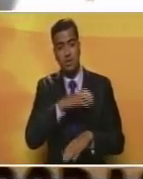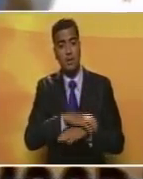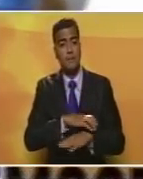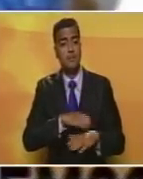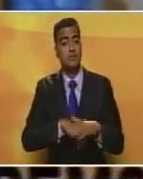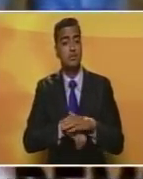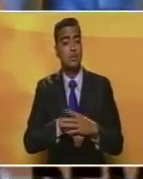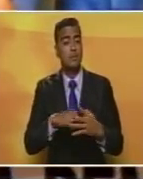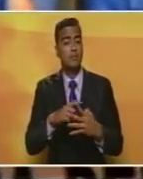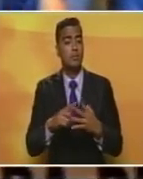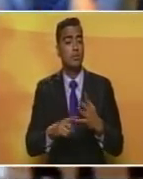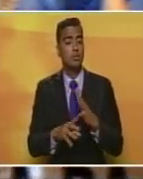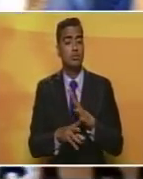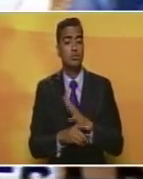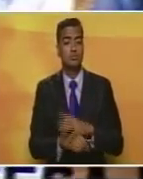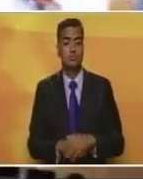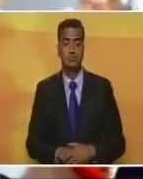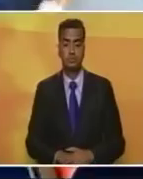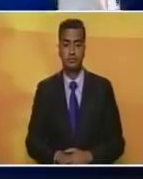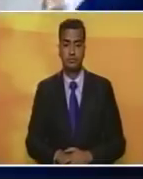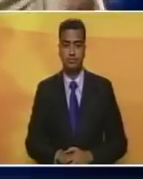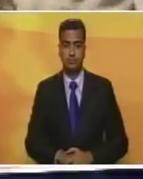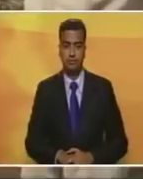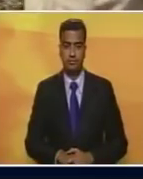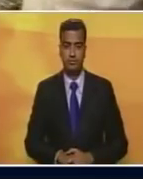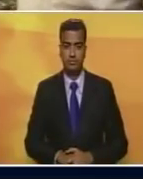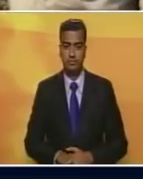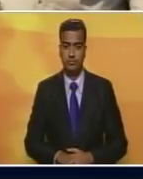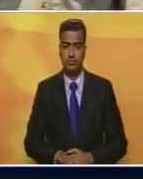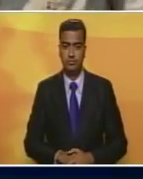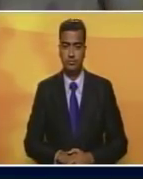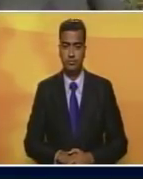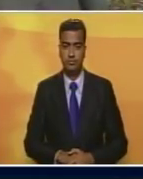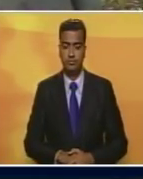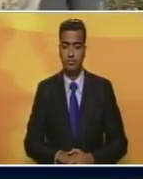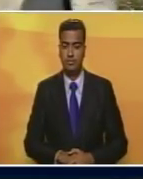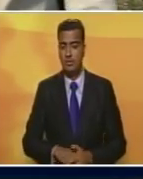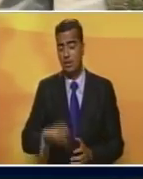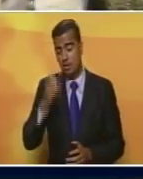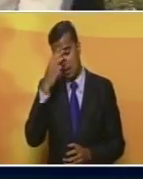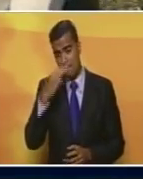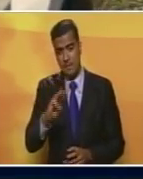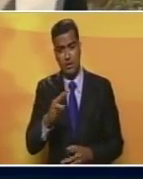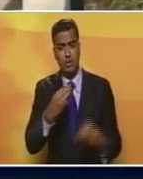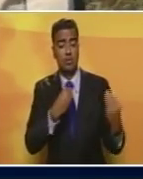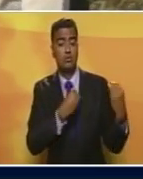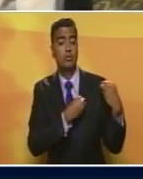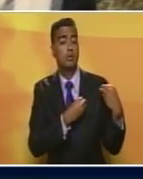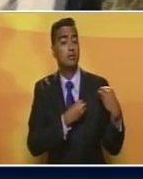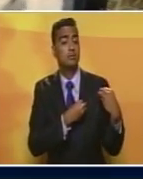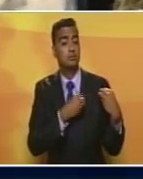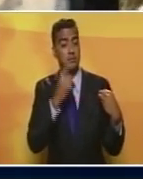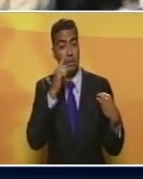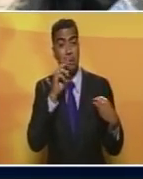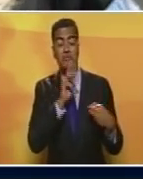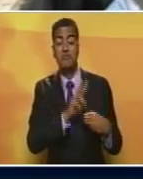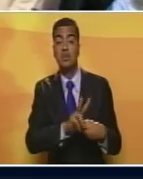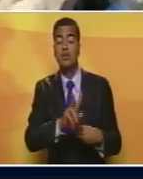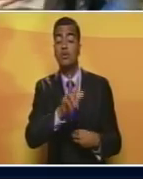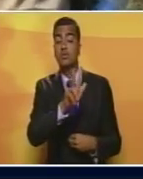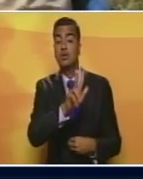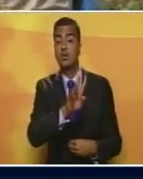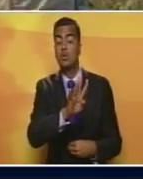los abogados del exmandatario Luis Ignacio Lula da Silva, con el cual evitarían su encarcelamiento. El líder del Partido de